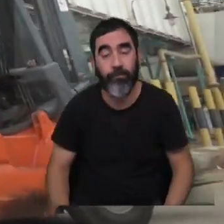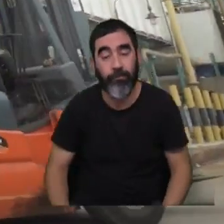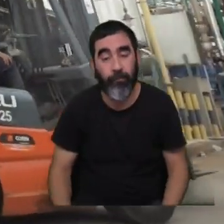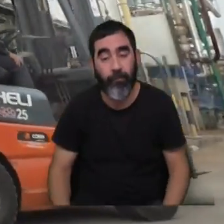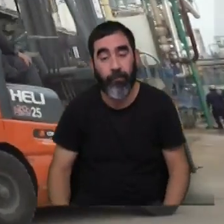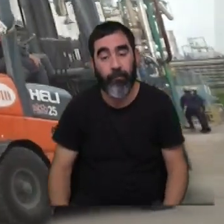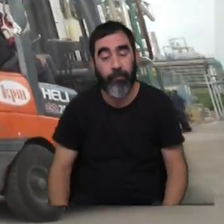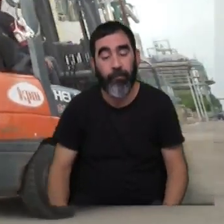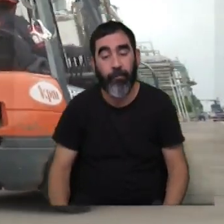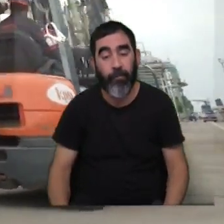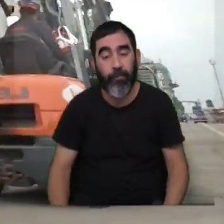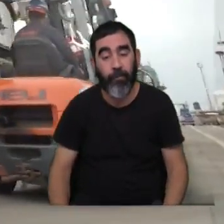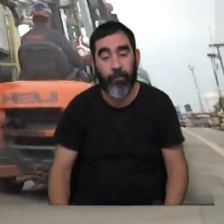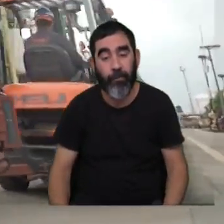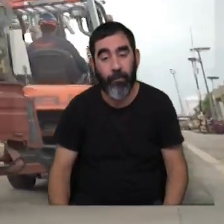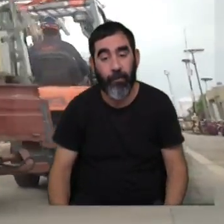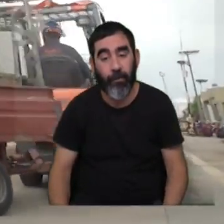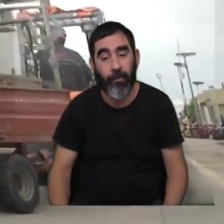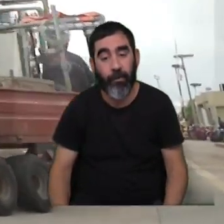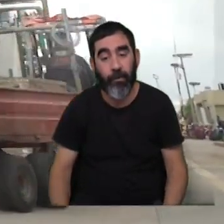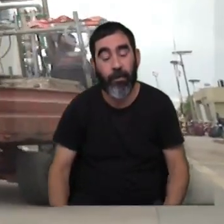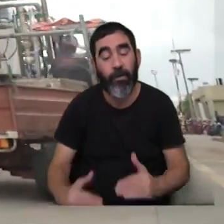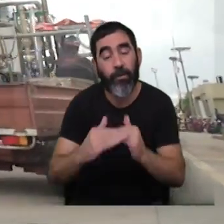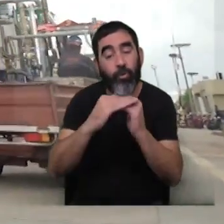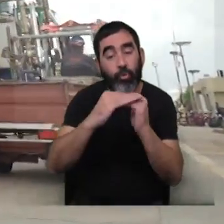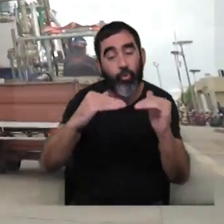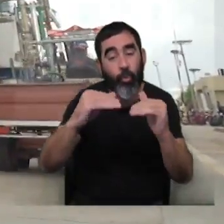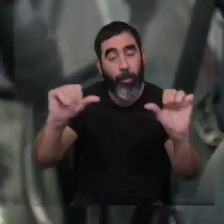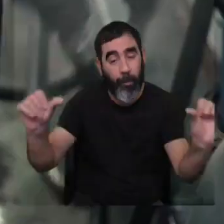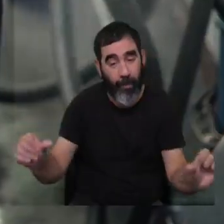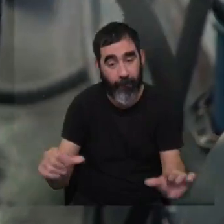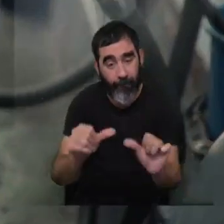fines comerciales y de ponerlo en superficie.